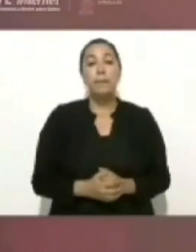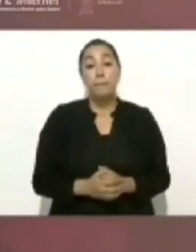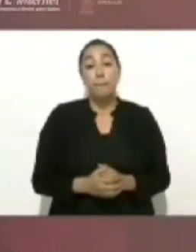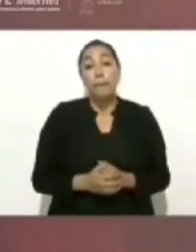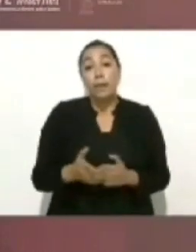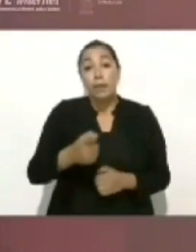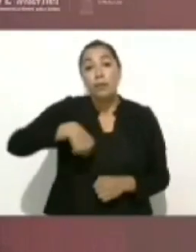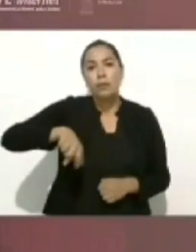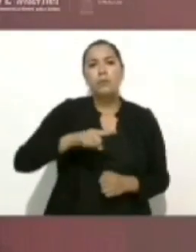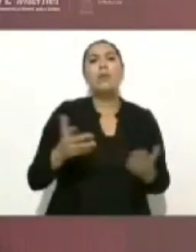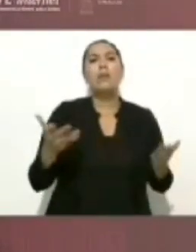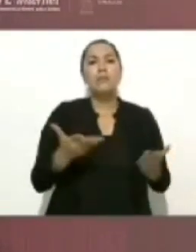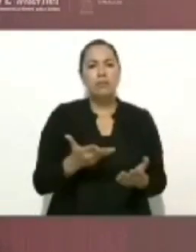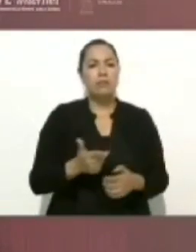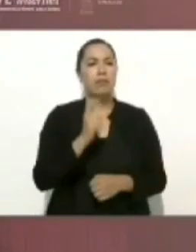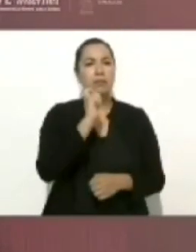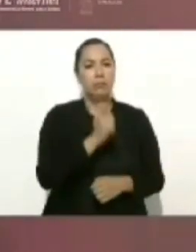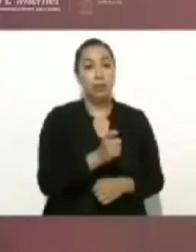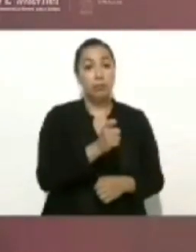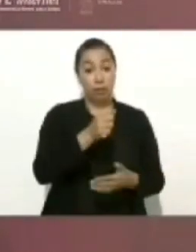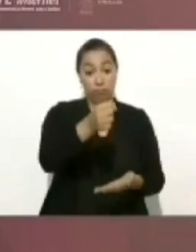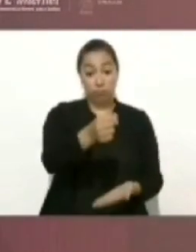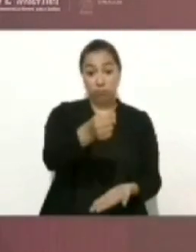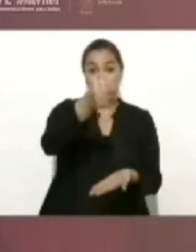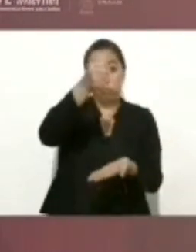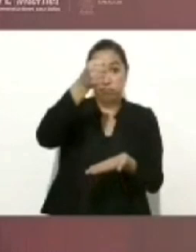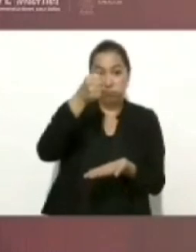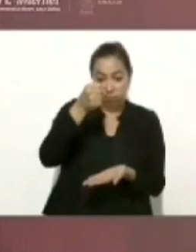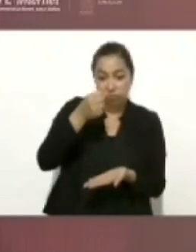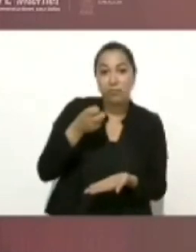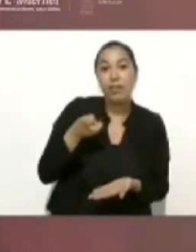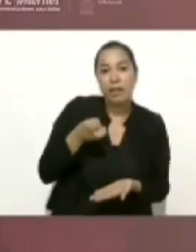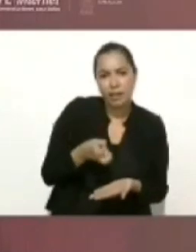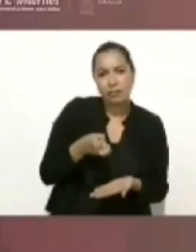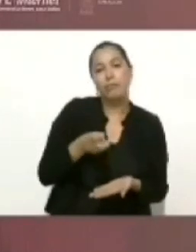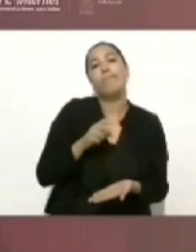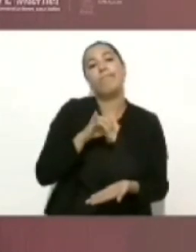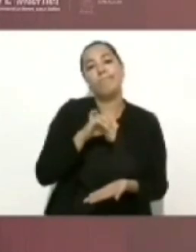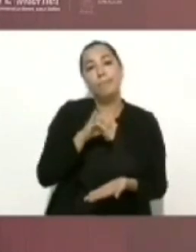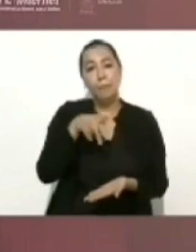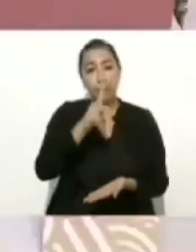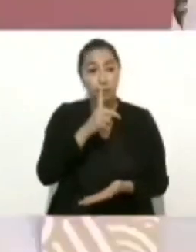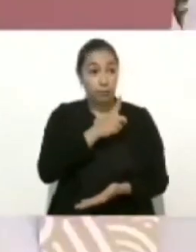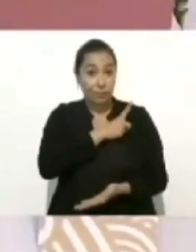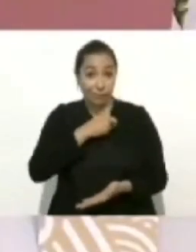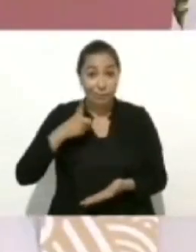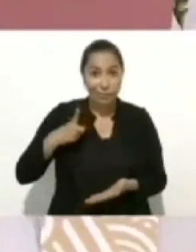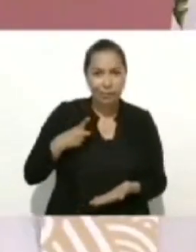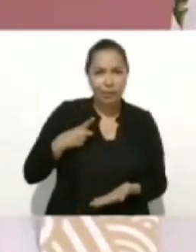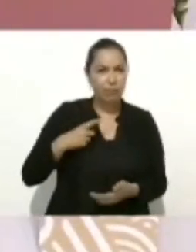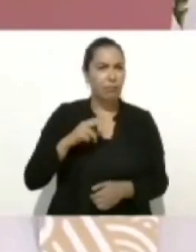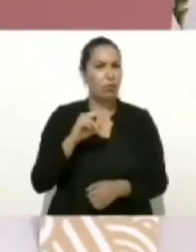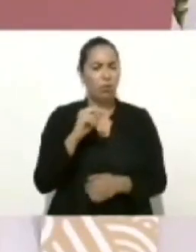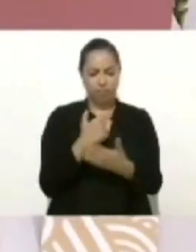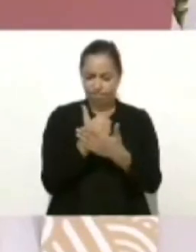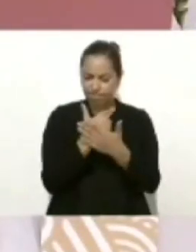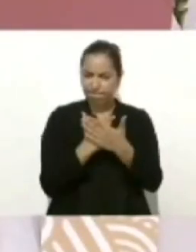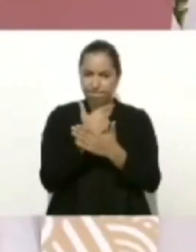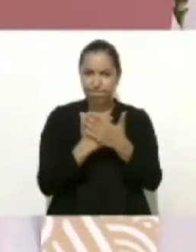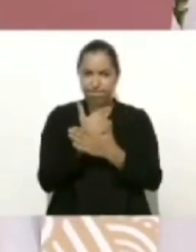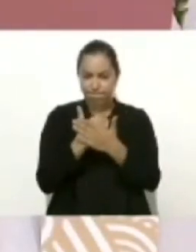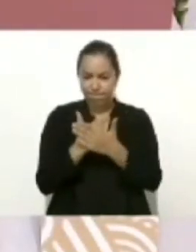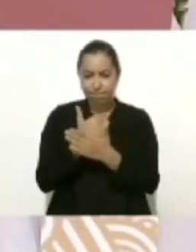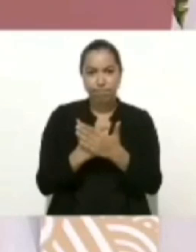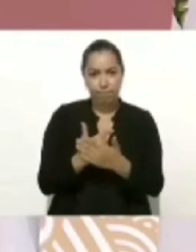va a significar una inversión sin deuda, presupuesto